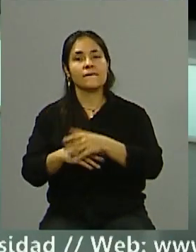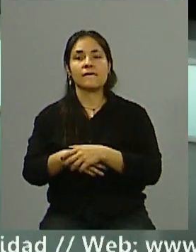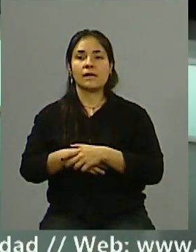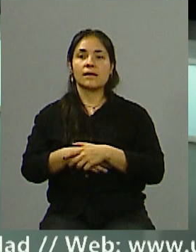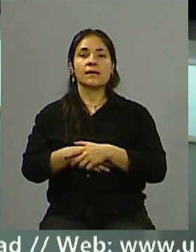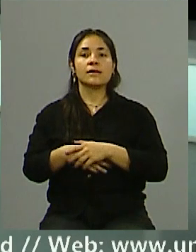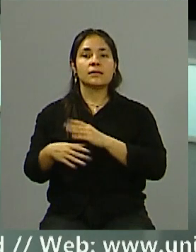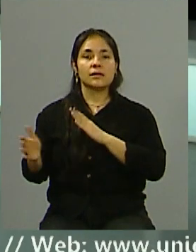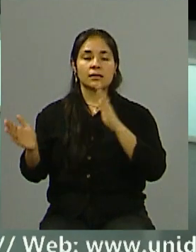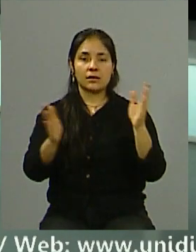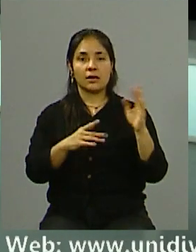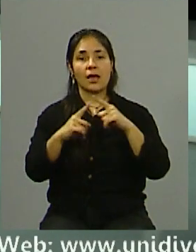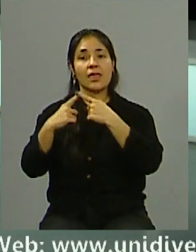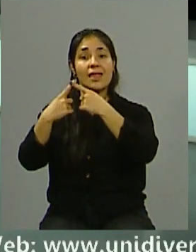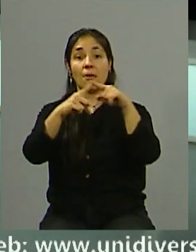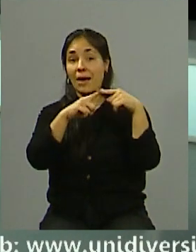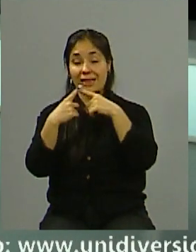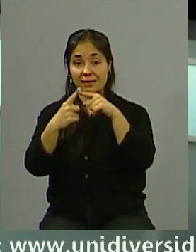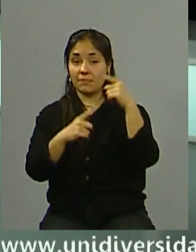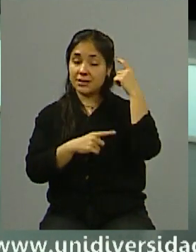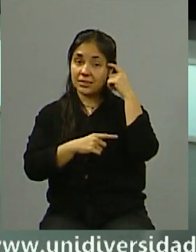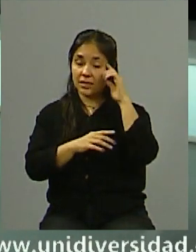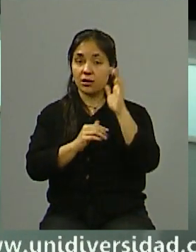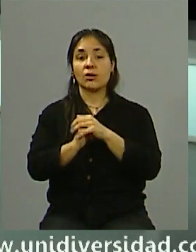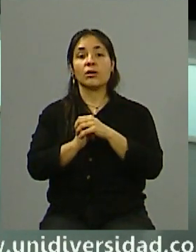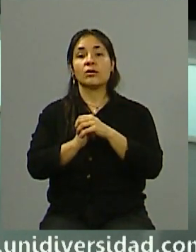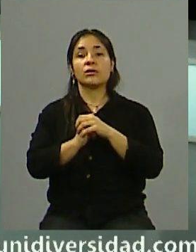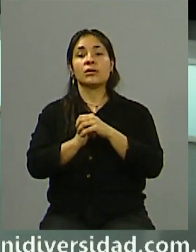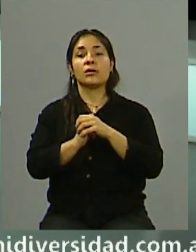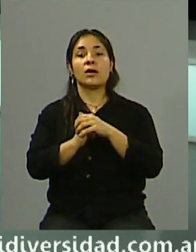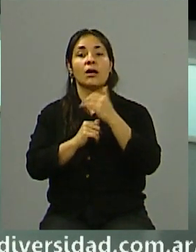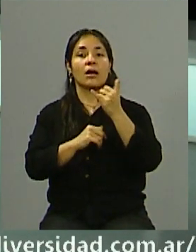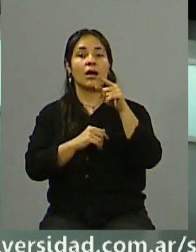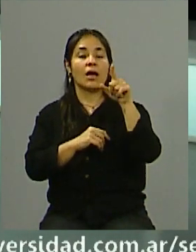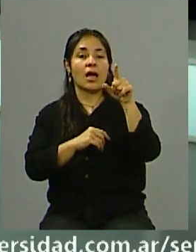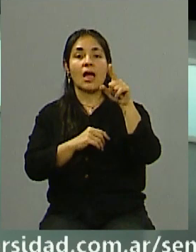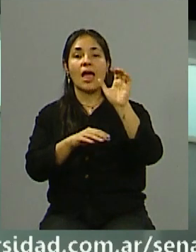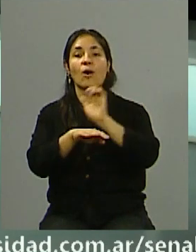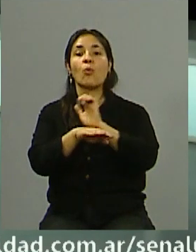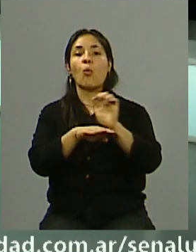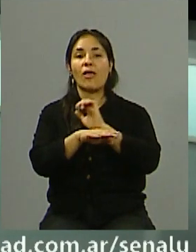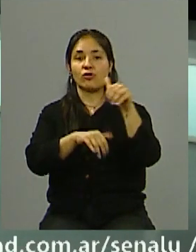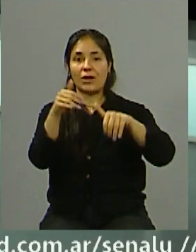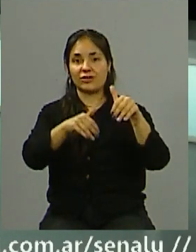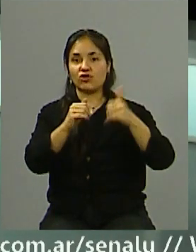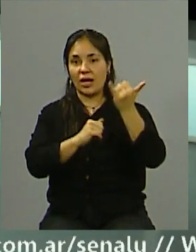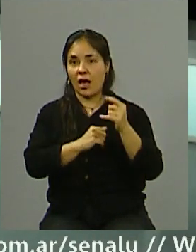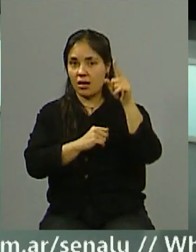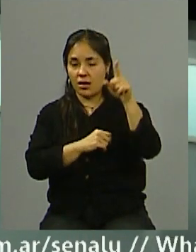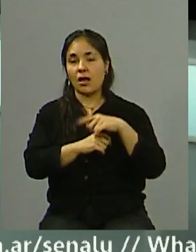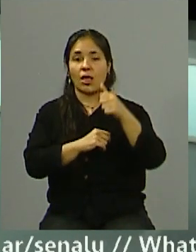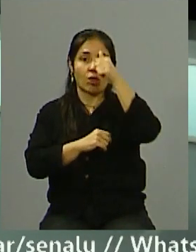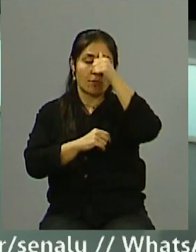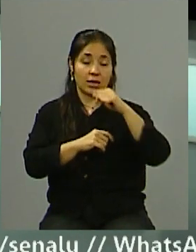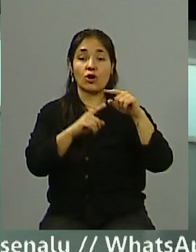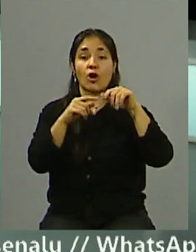Pensando en los debates, hay un proceso eleccionario en Ecuador en estos momentos. Este domingo se hizo el debate